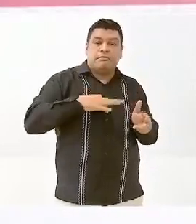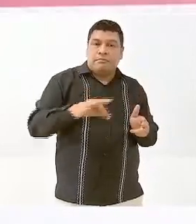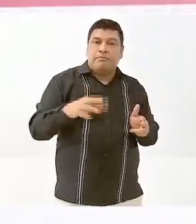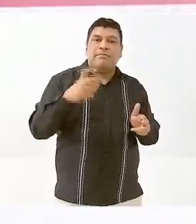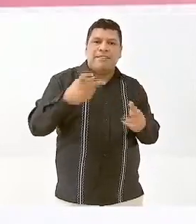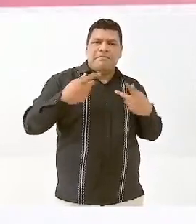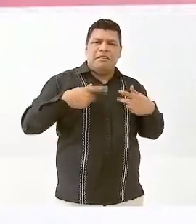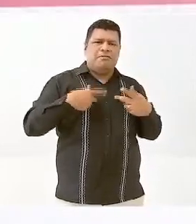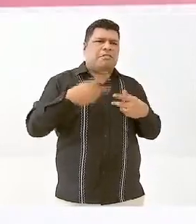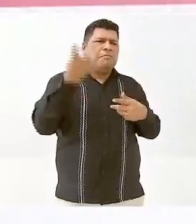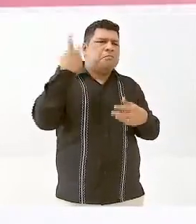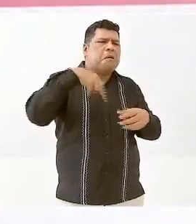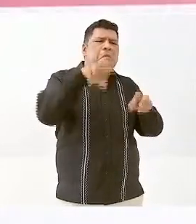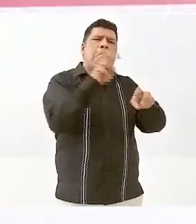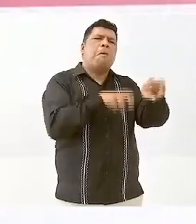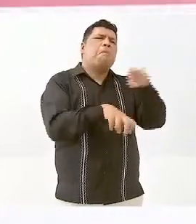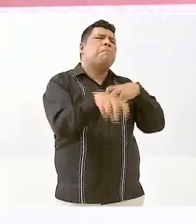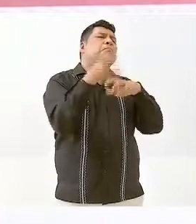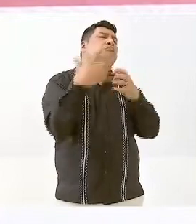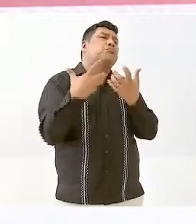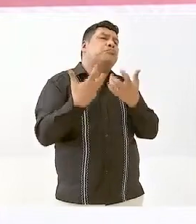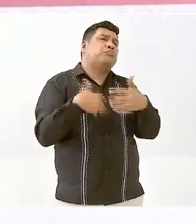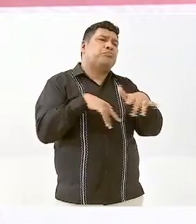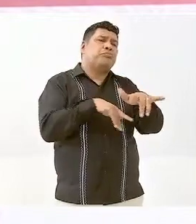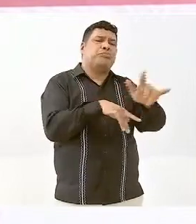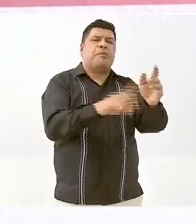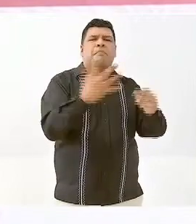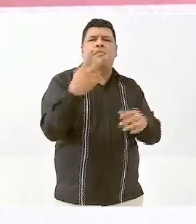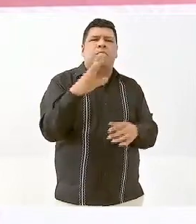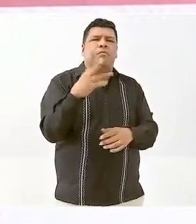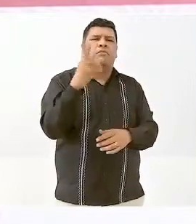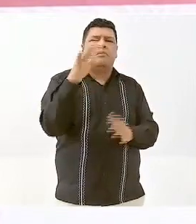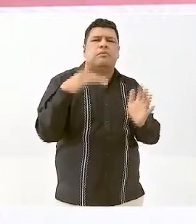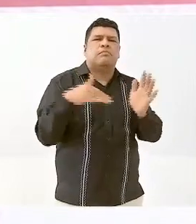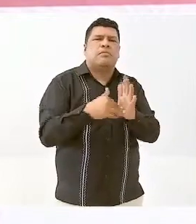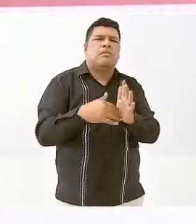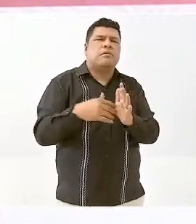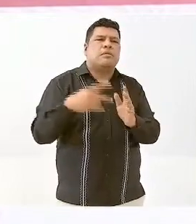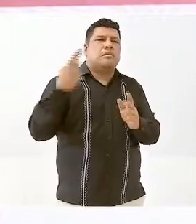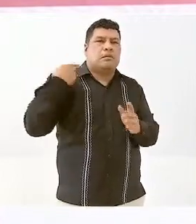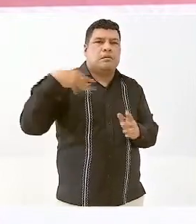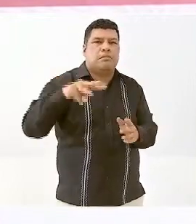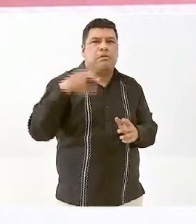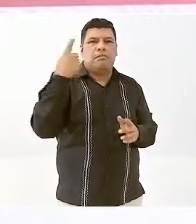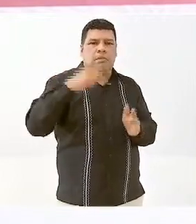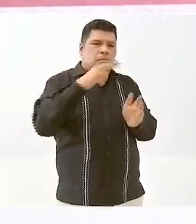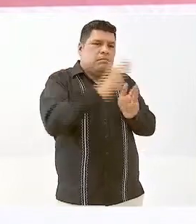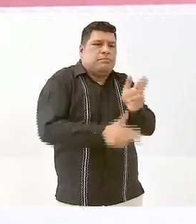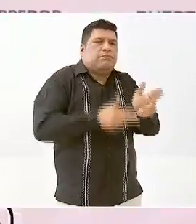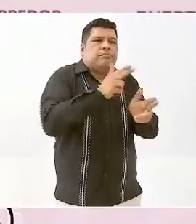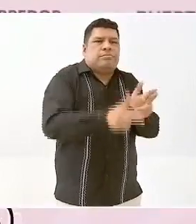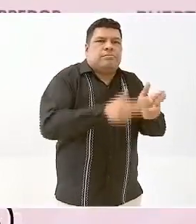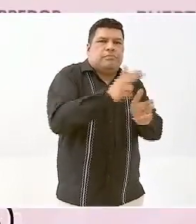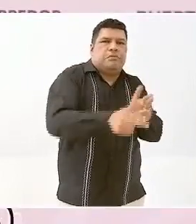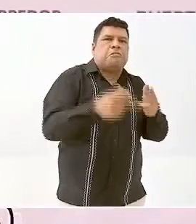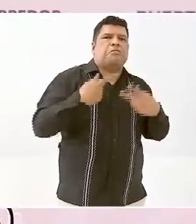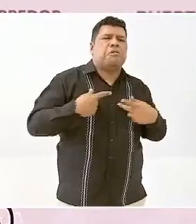dejar cerca de 2,000 kilómetros de vías férreas para ferrocarriles de